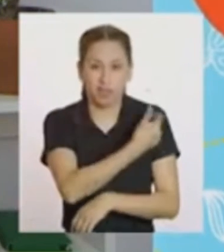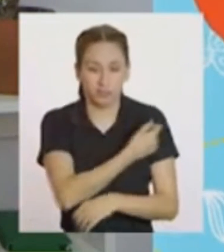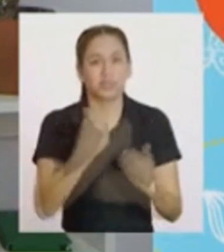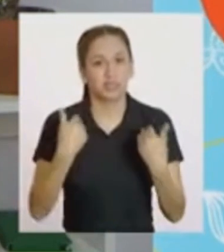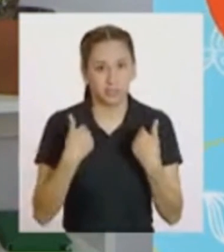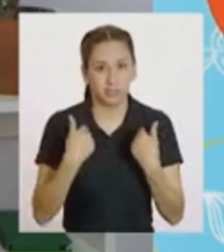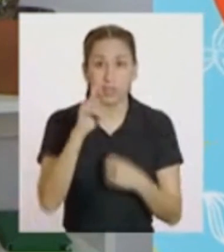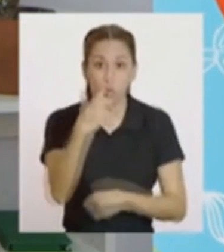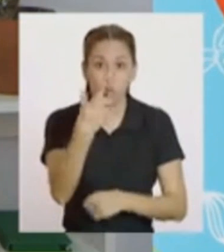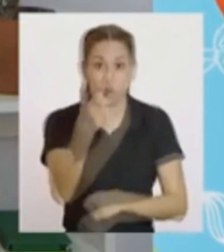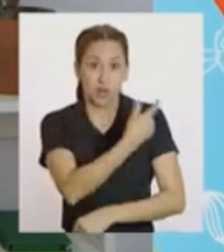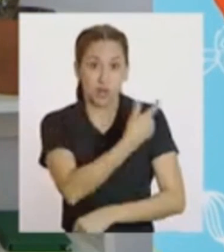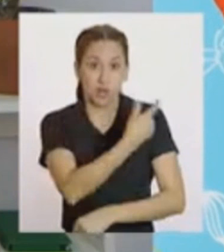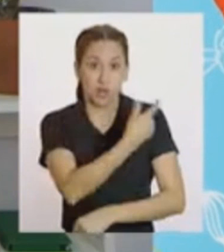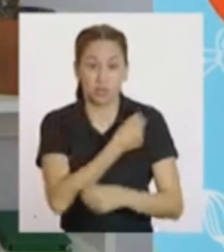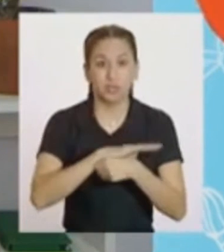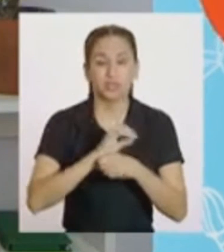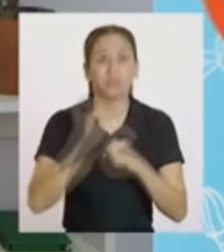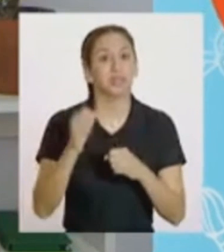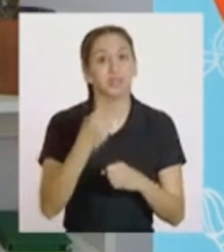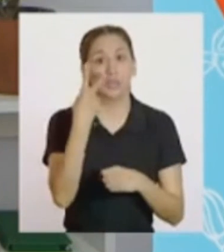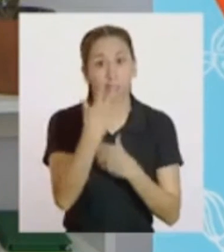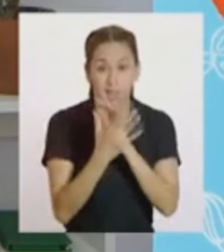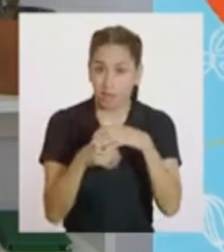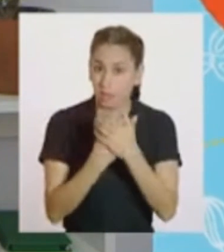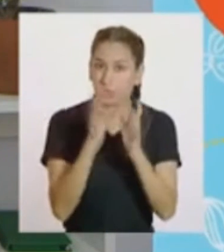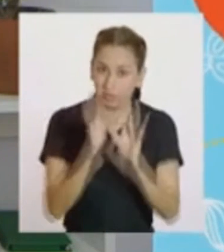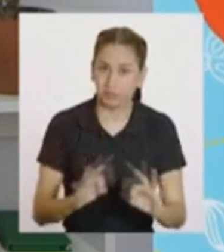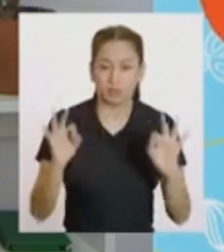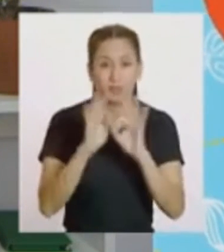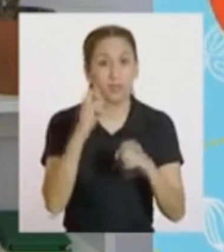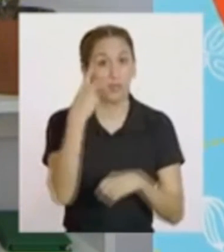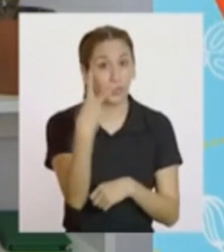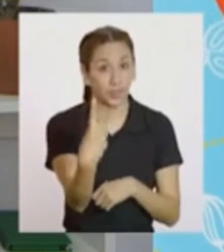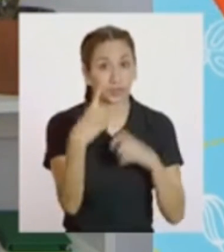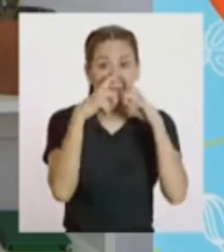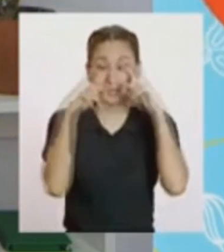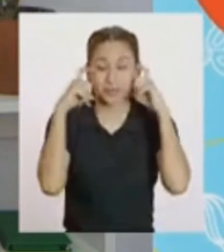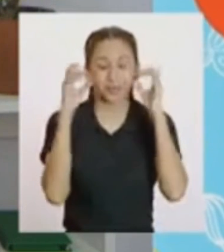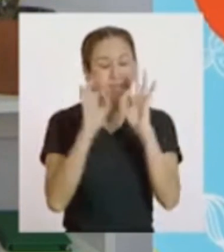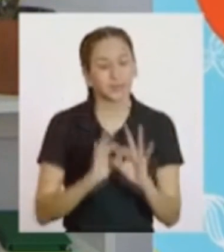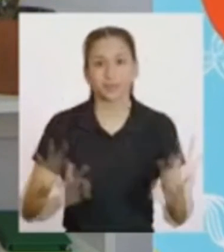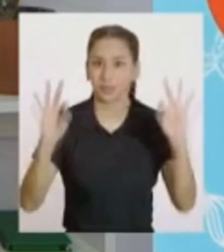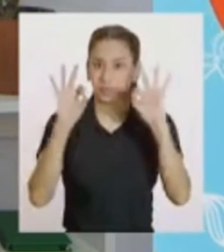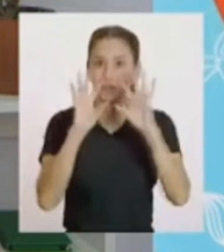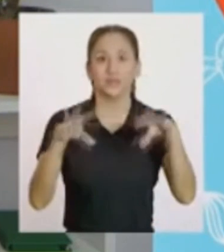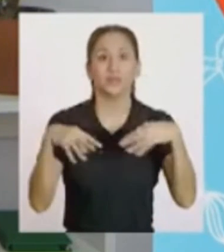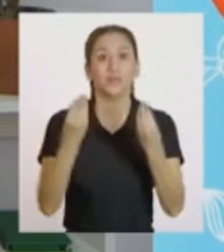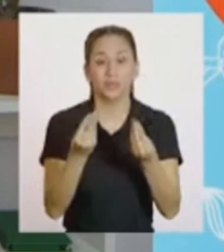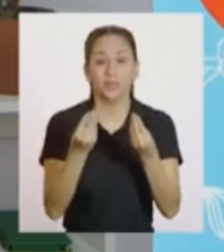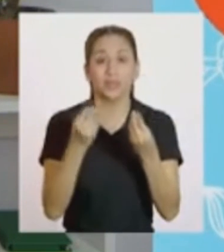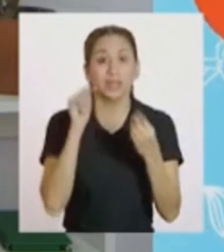cumplen. Una vacunación completa, nuevamente, lavado de manos, importante. La doble mascarilla, sumamente importante,